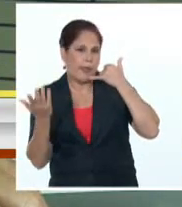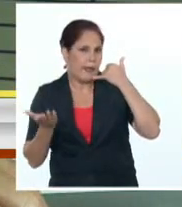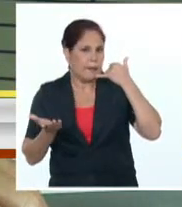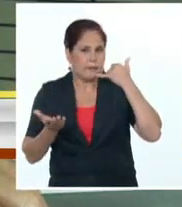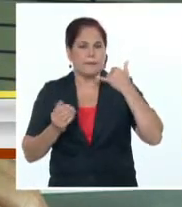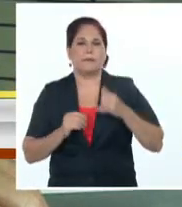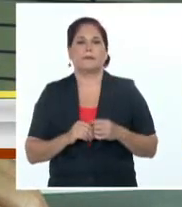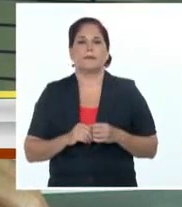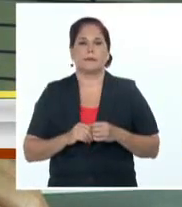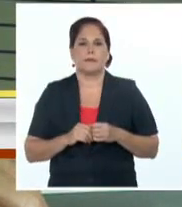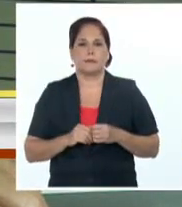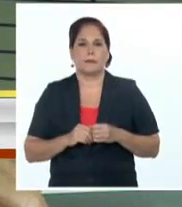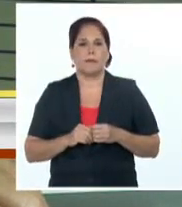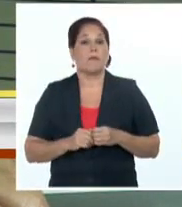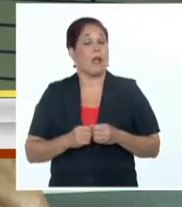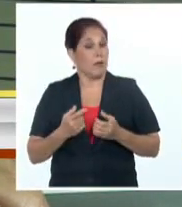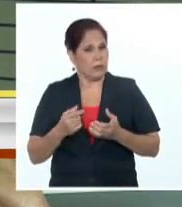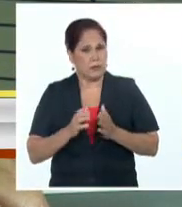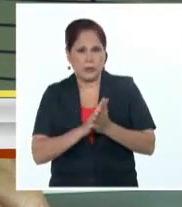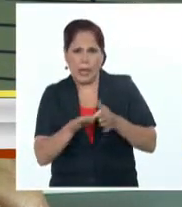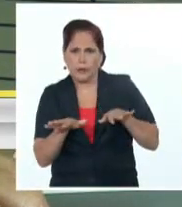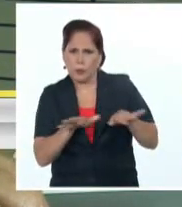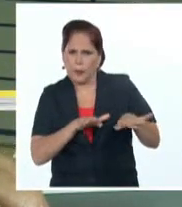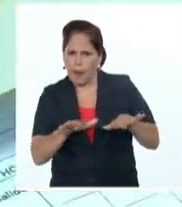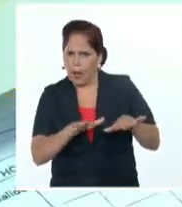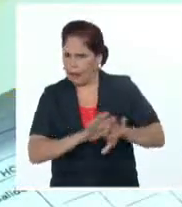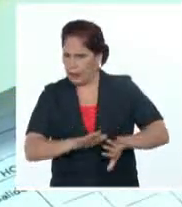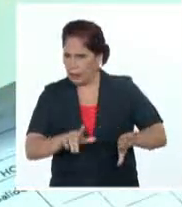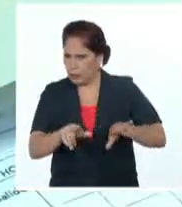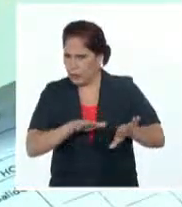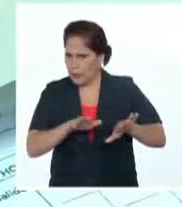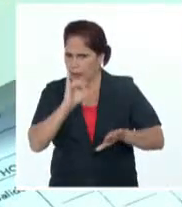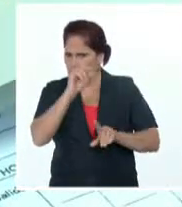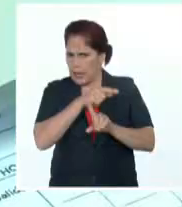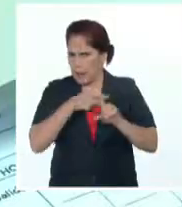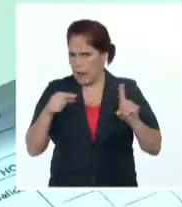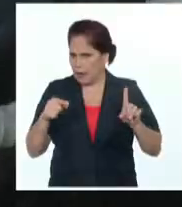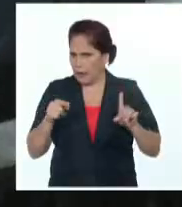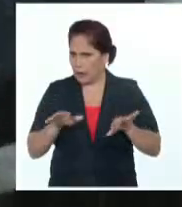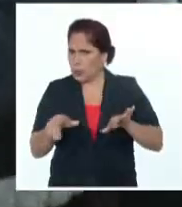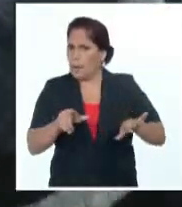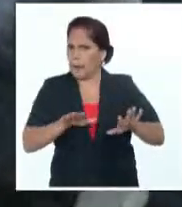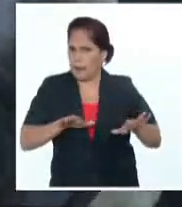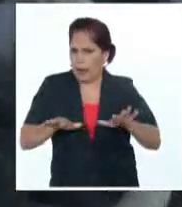Buenos días, Gilma. Tu carro está listo, tu salida es 6:30.